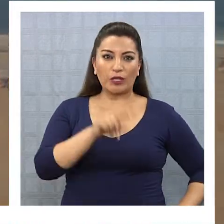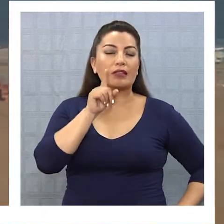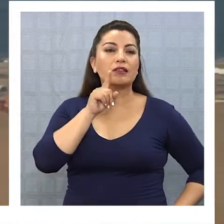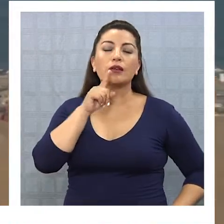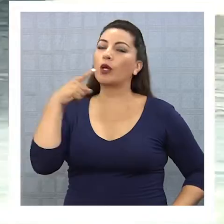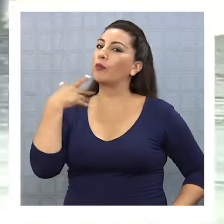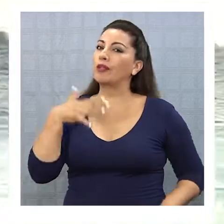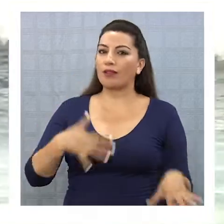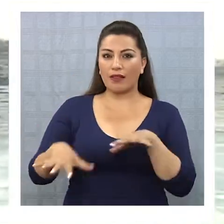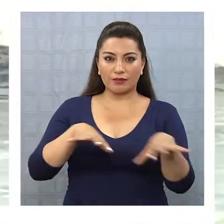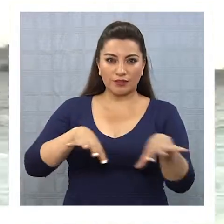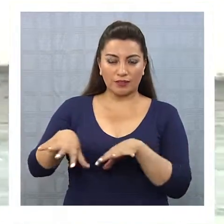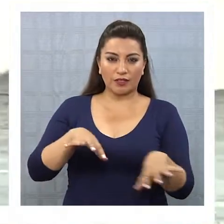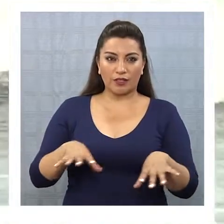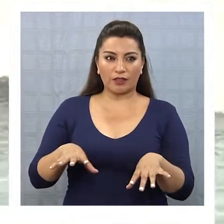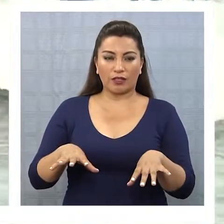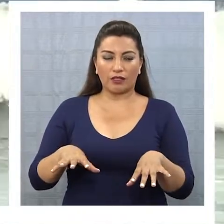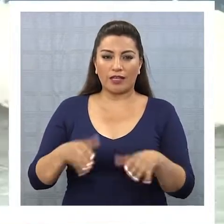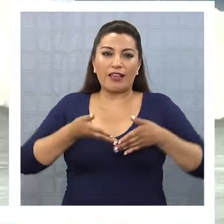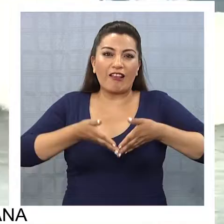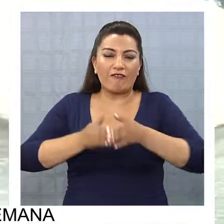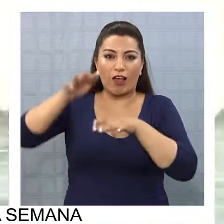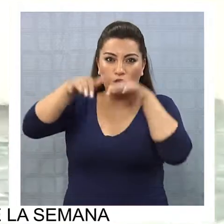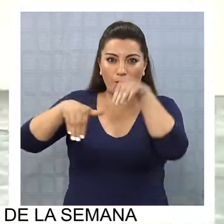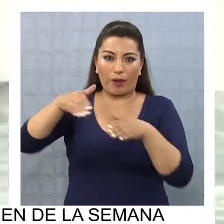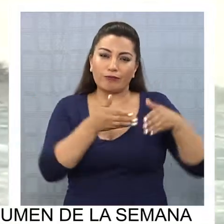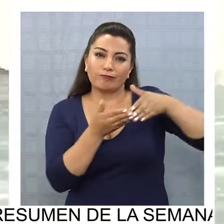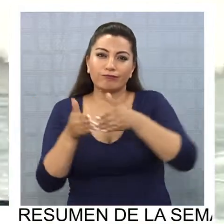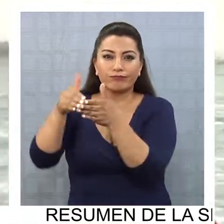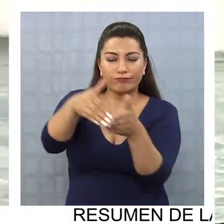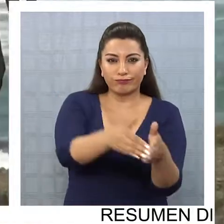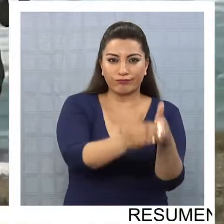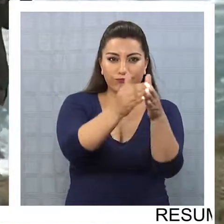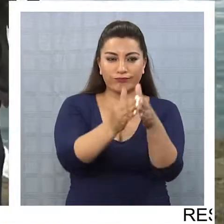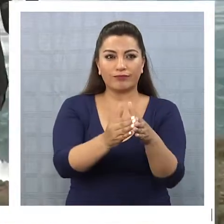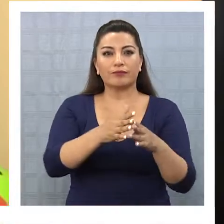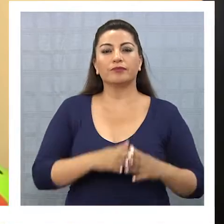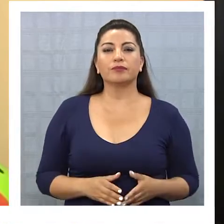importantes actividades que son paseos náuticos y actividades de kayak.